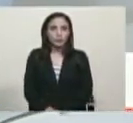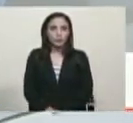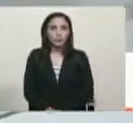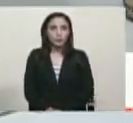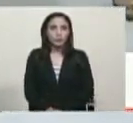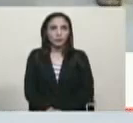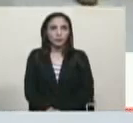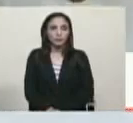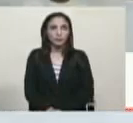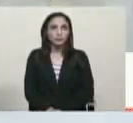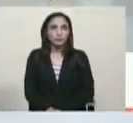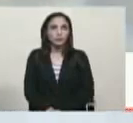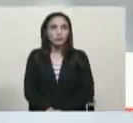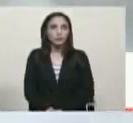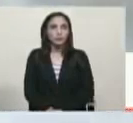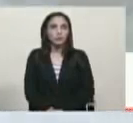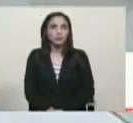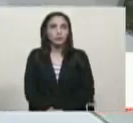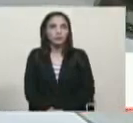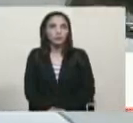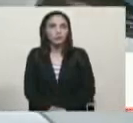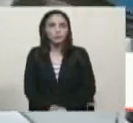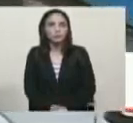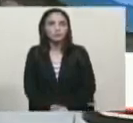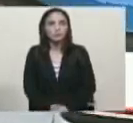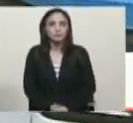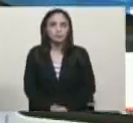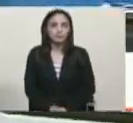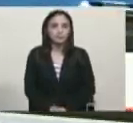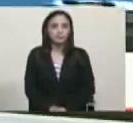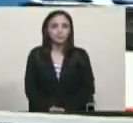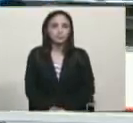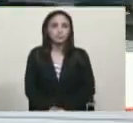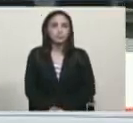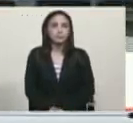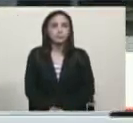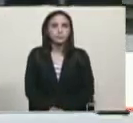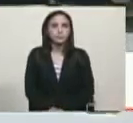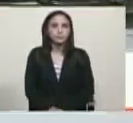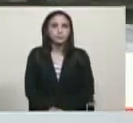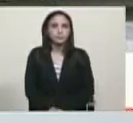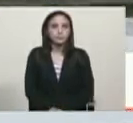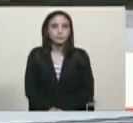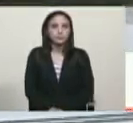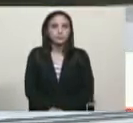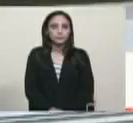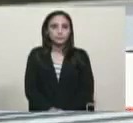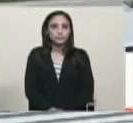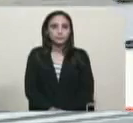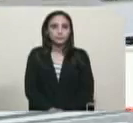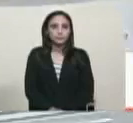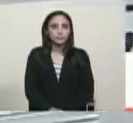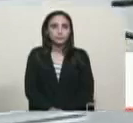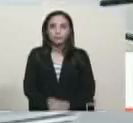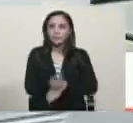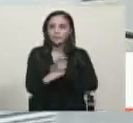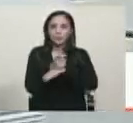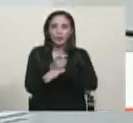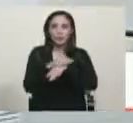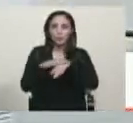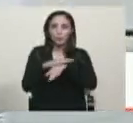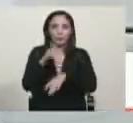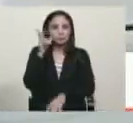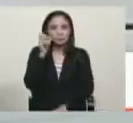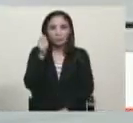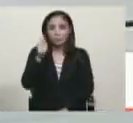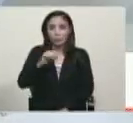tecnología que convierte a Sucre en el centro de atención a pacientes con cáncer del oriente del país. Yo le voy a dar la palabra a la doctora